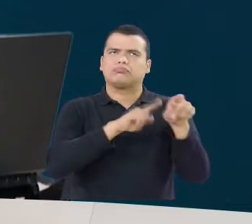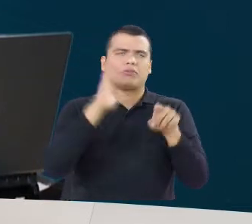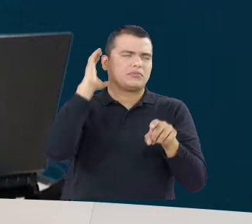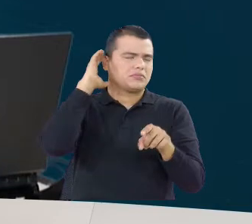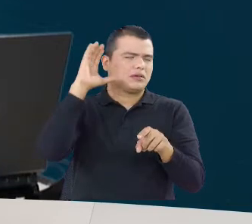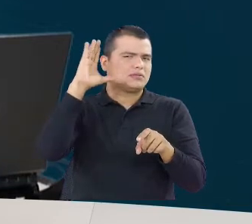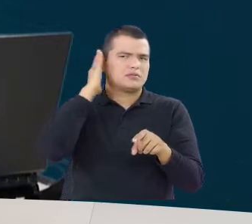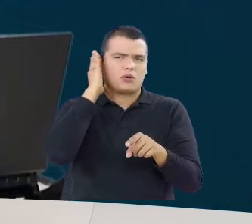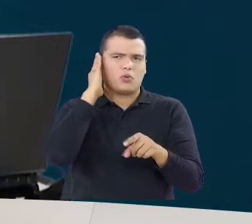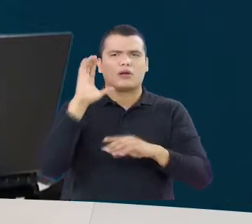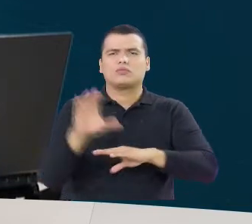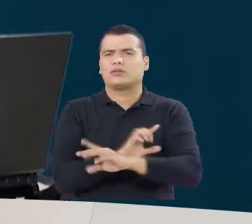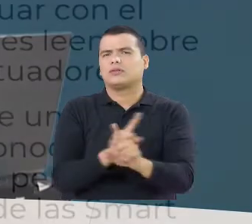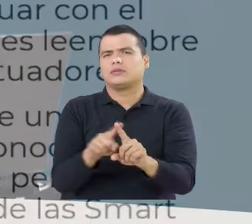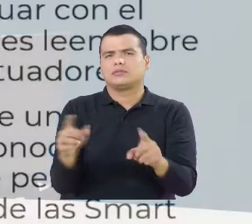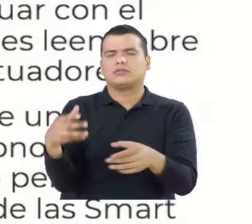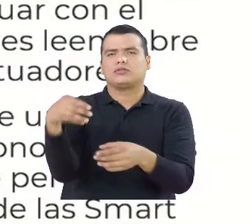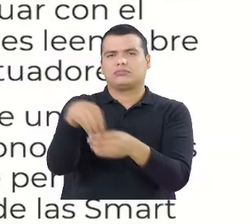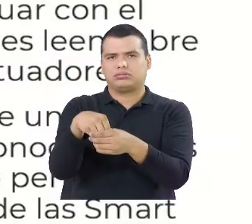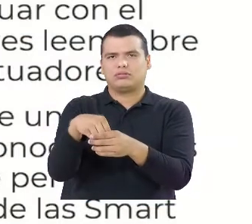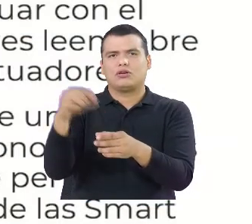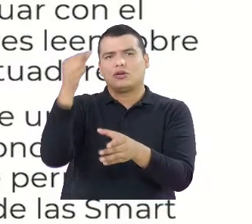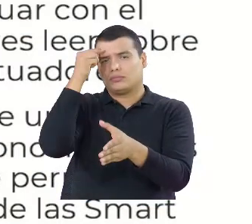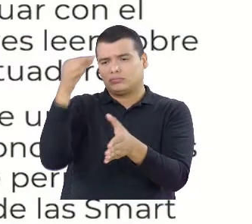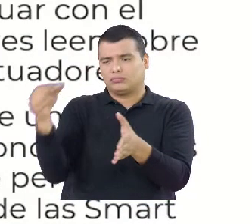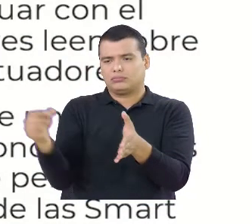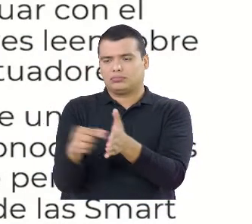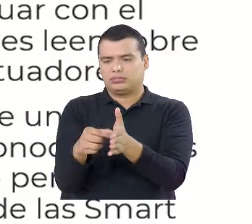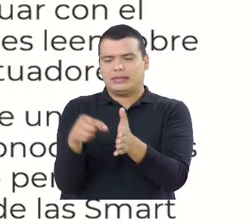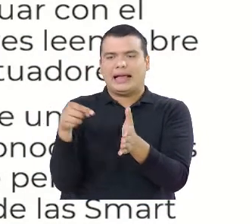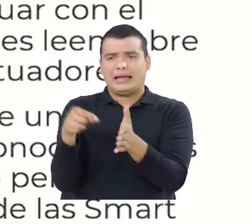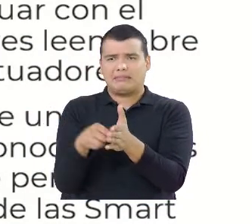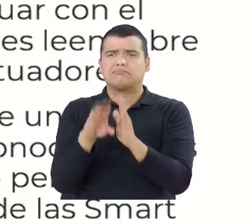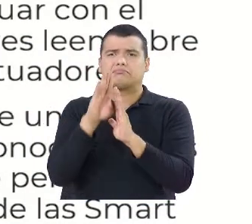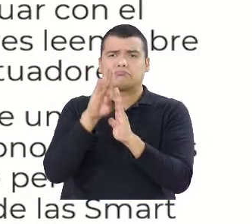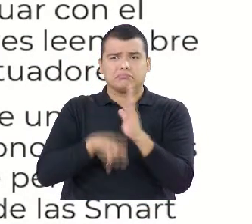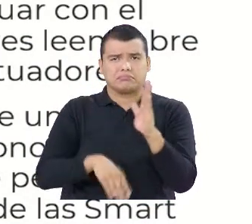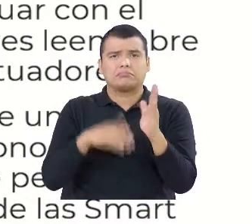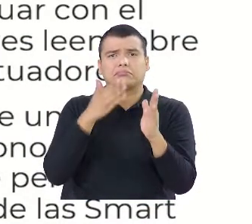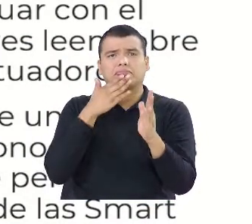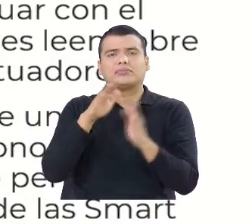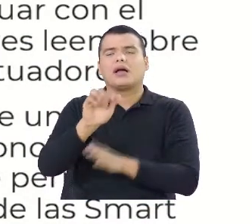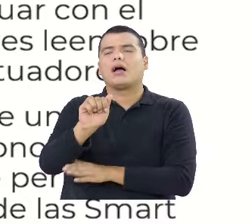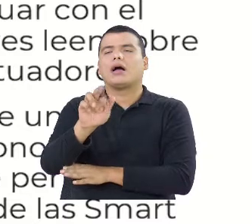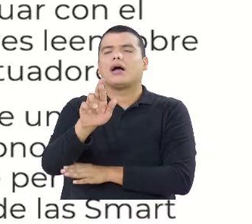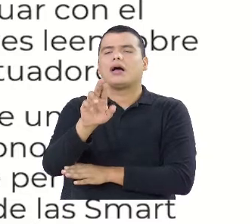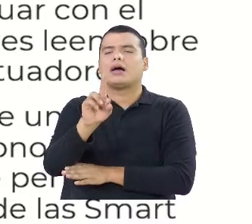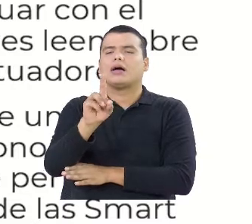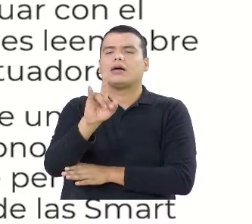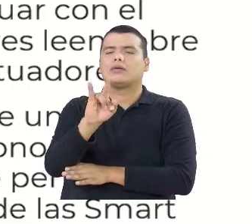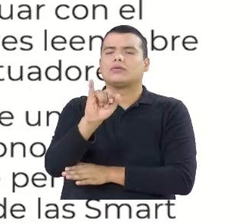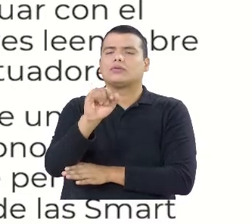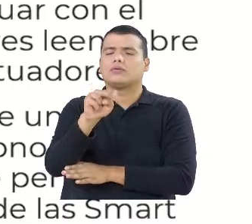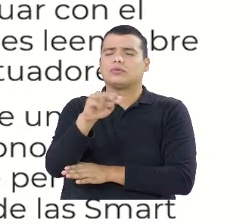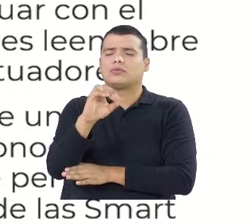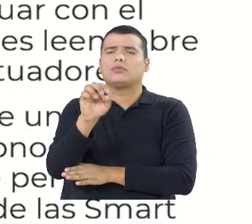caso utilizamos el cerebro, es un Arduino, que es una tarjeta de bajo costo, que se encuentra